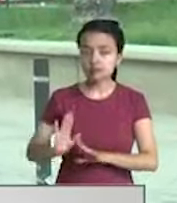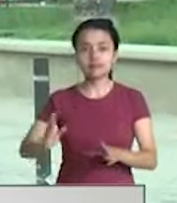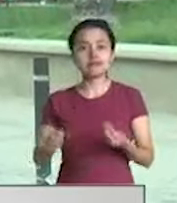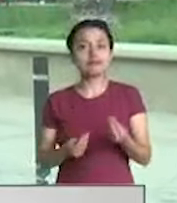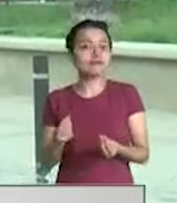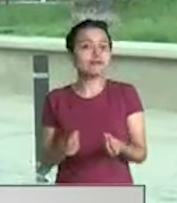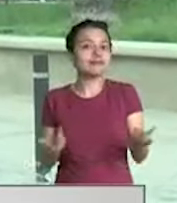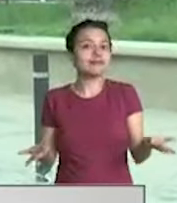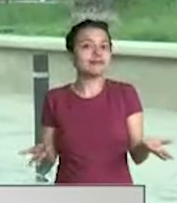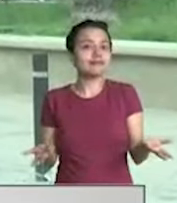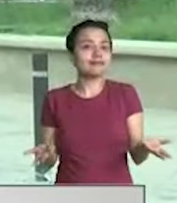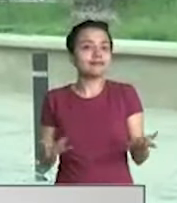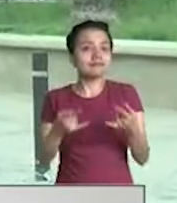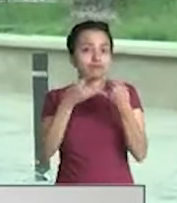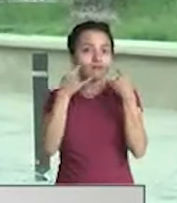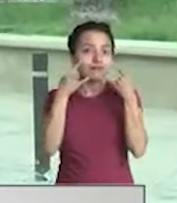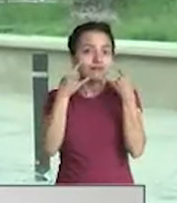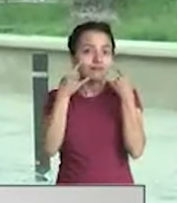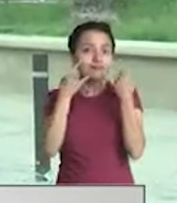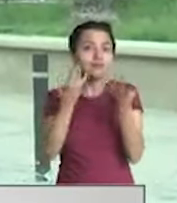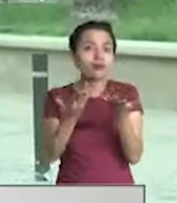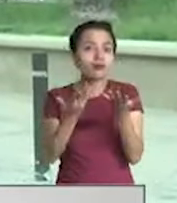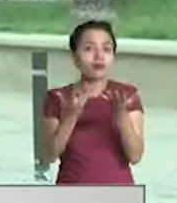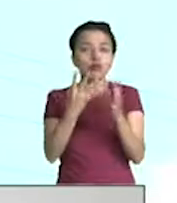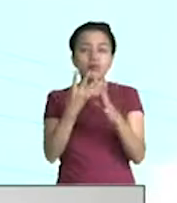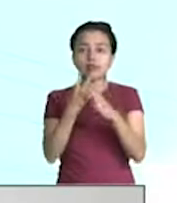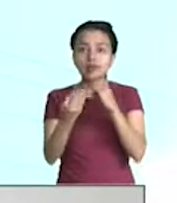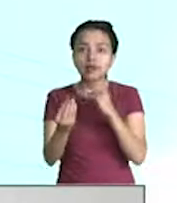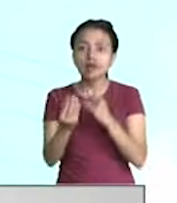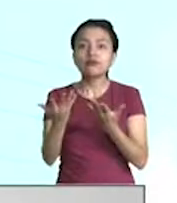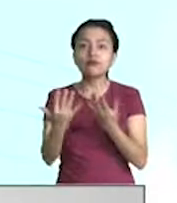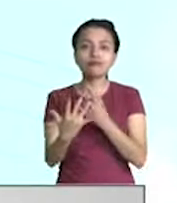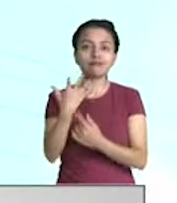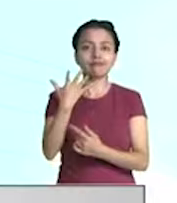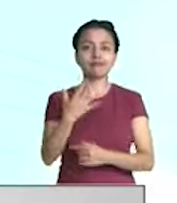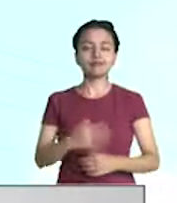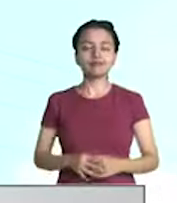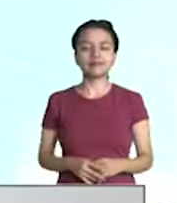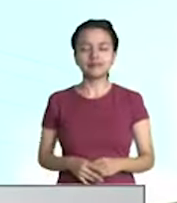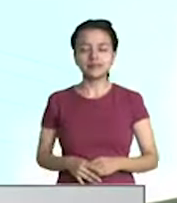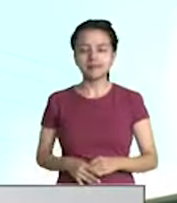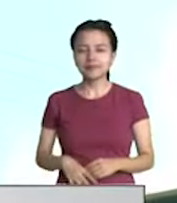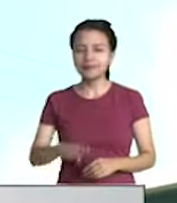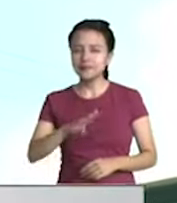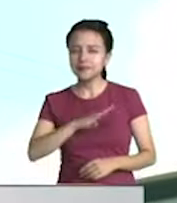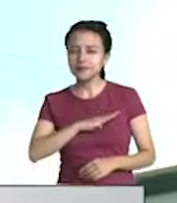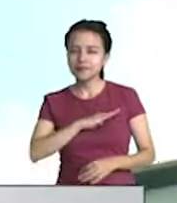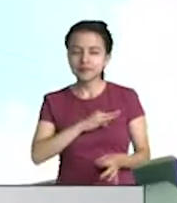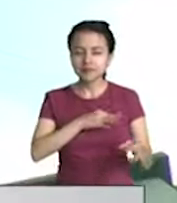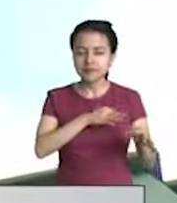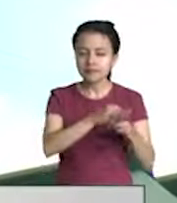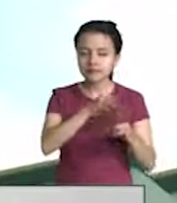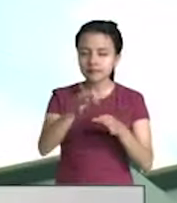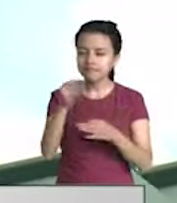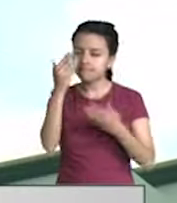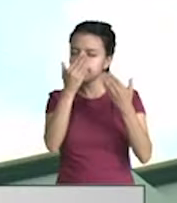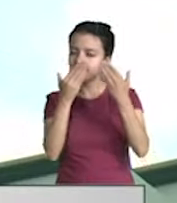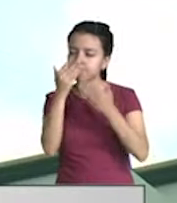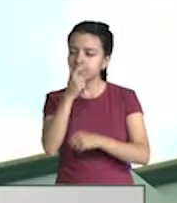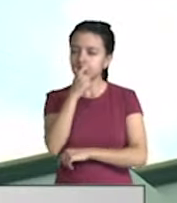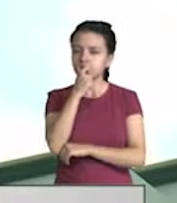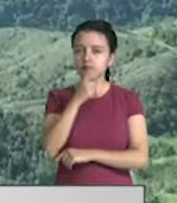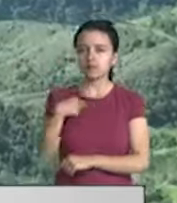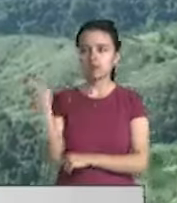sí, por el asunto de si sale uno a la calle, la contaminación, imagínese. Y mientras los alcaldes del área toman la decisión, los ambientalistas